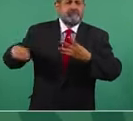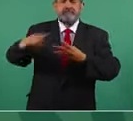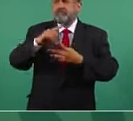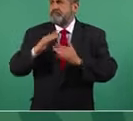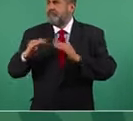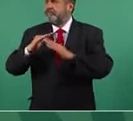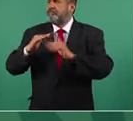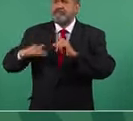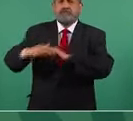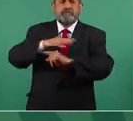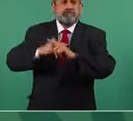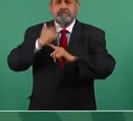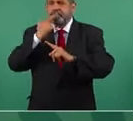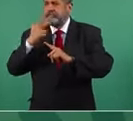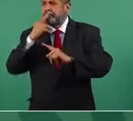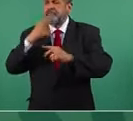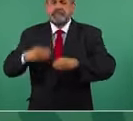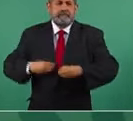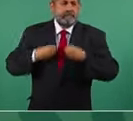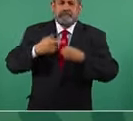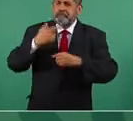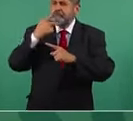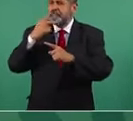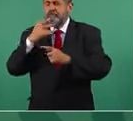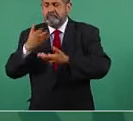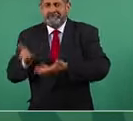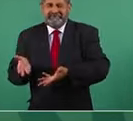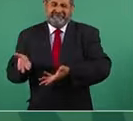de vida, en sus condiciones de trabajo, pero que también